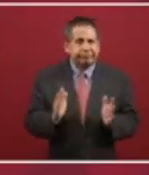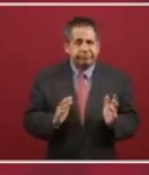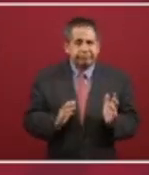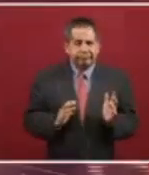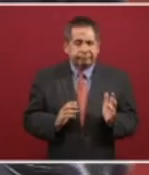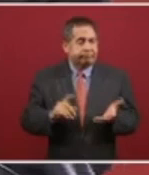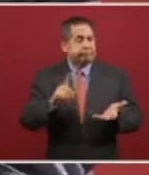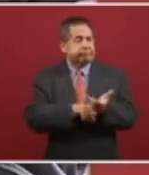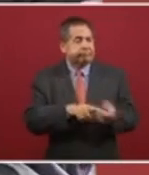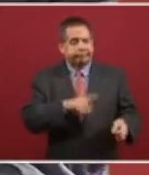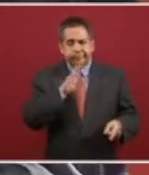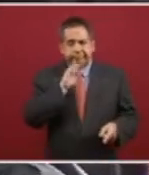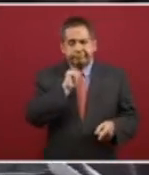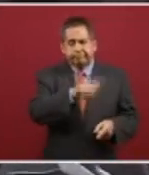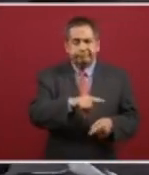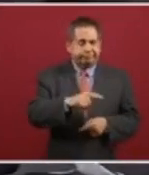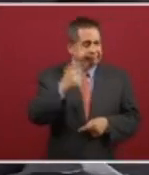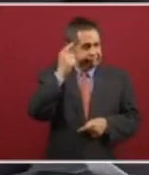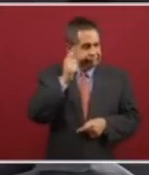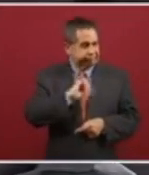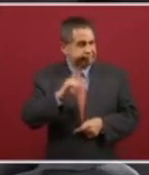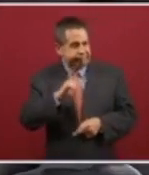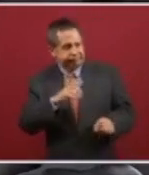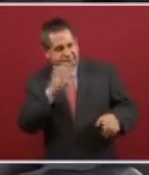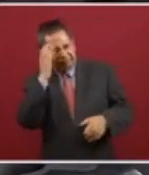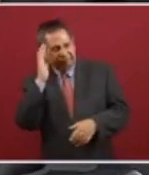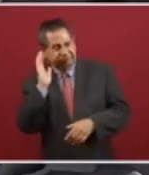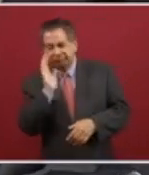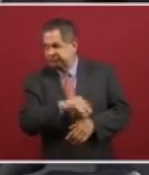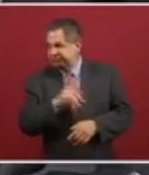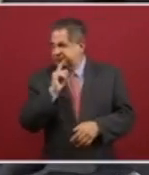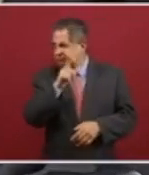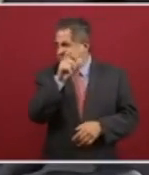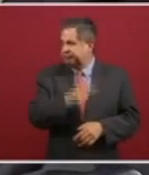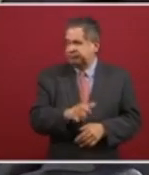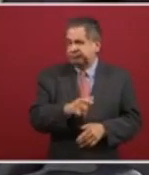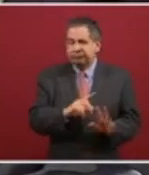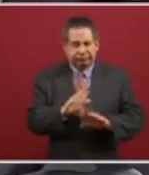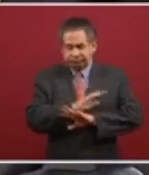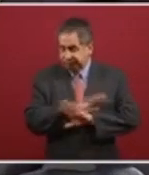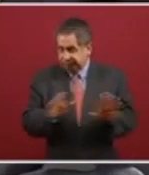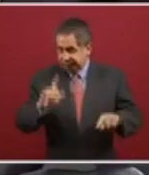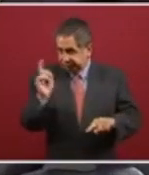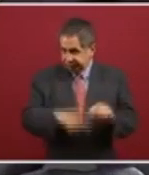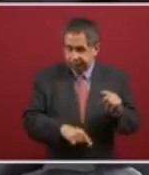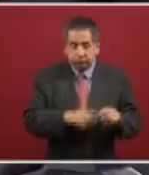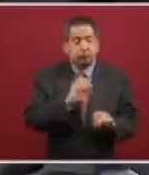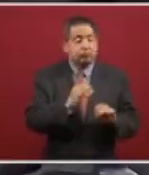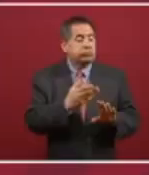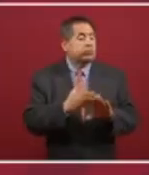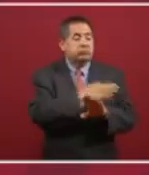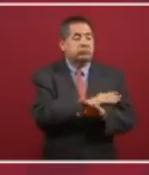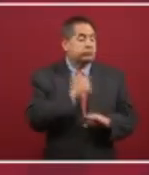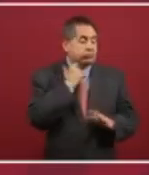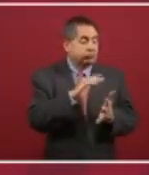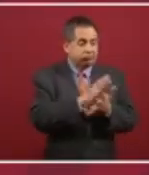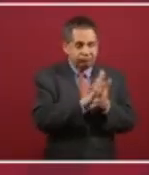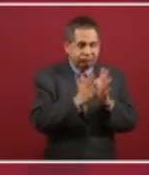de mala fama y que haya participado en